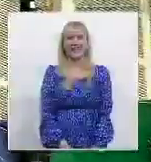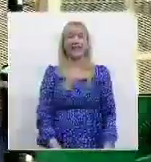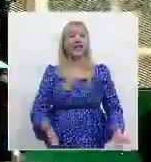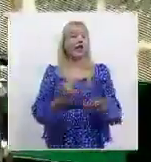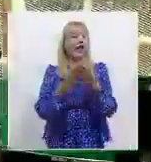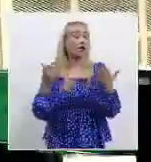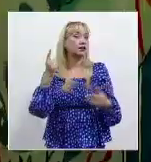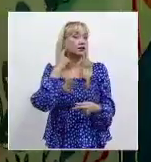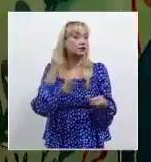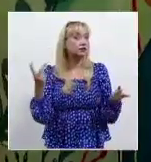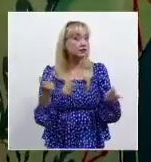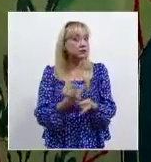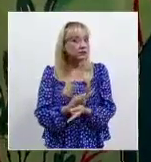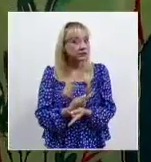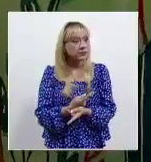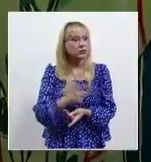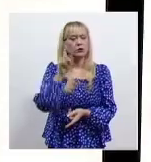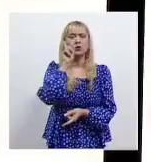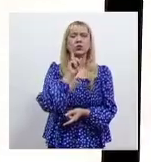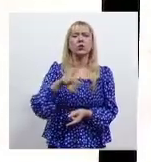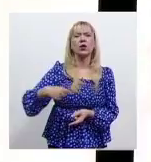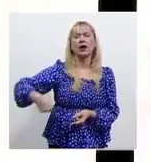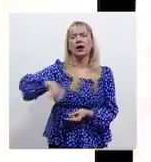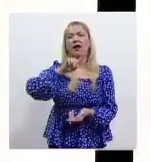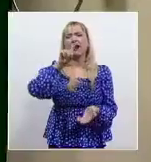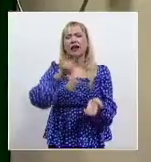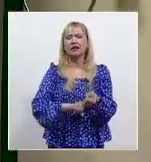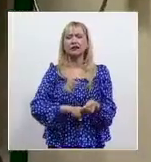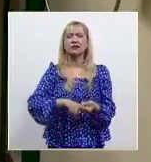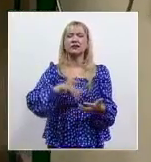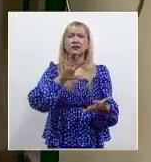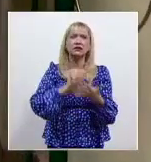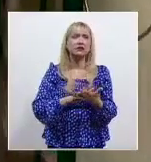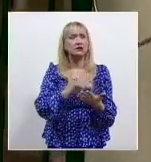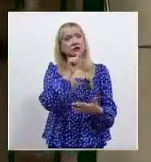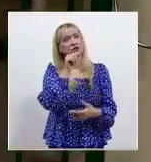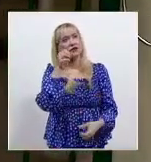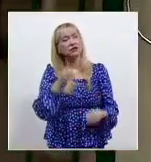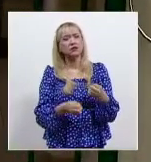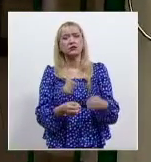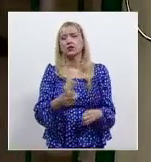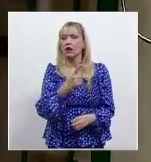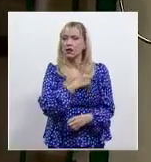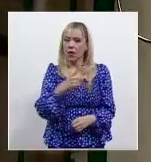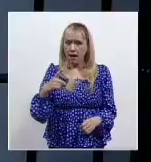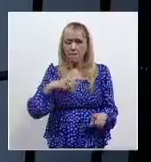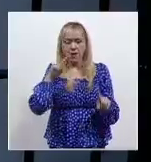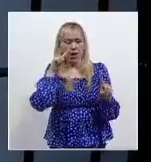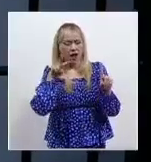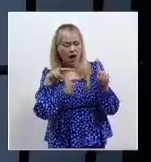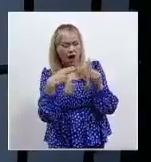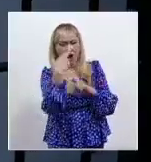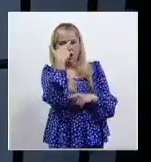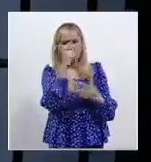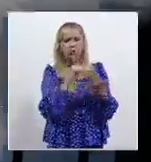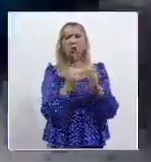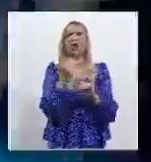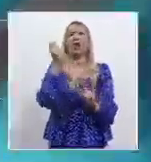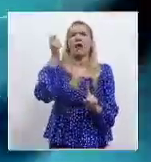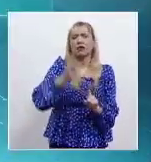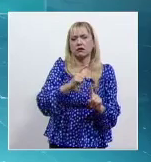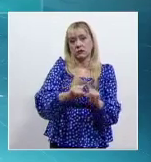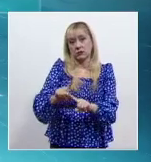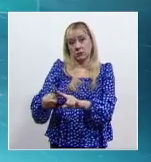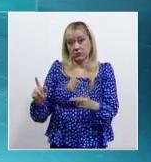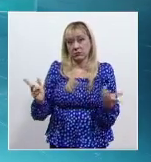Al regresar, mujeres que enfrentan procesos penales deben ser juzgadas con perspectiva de género.